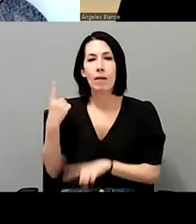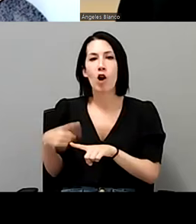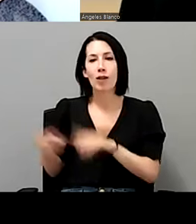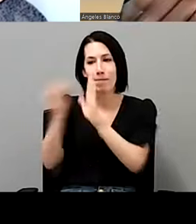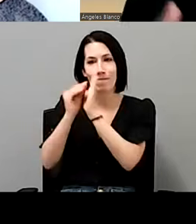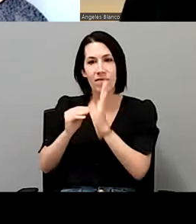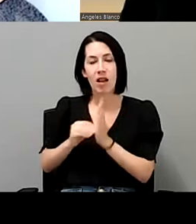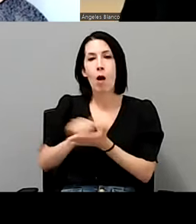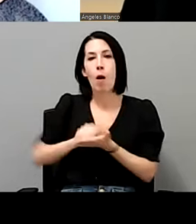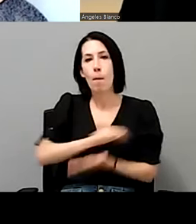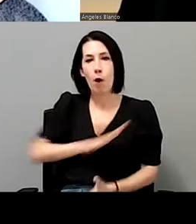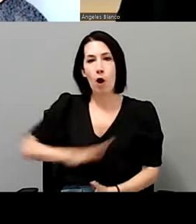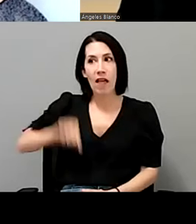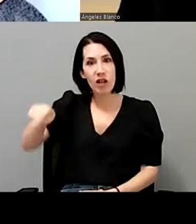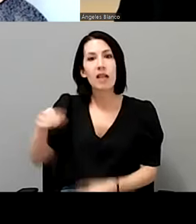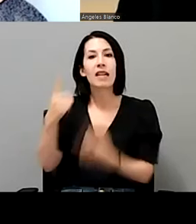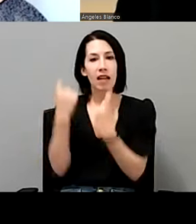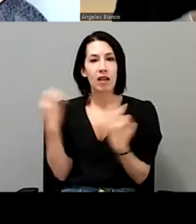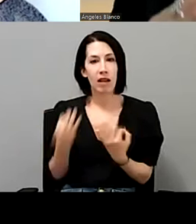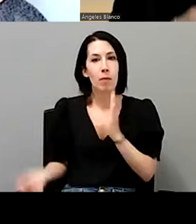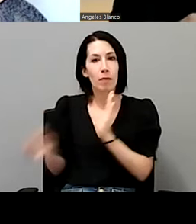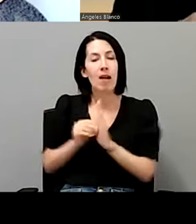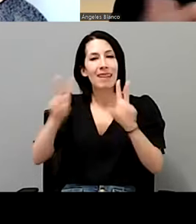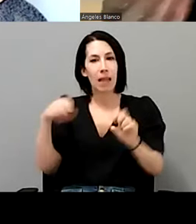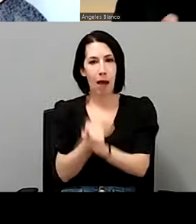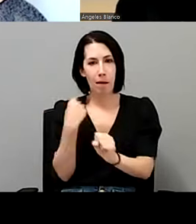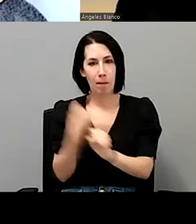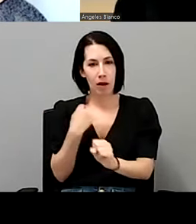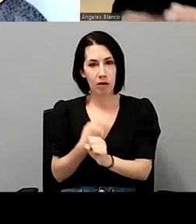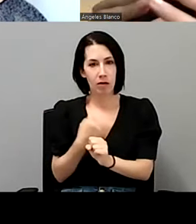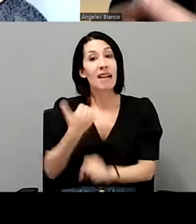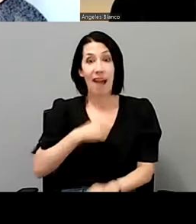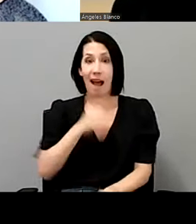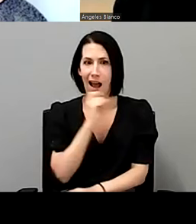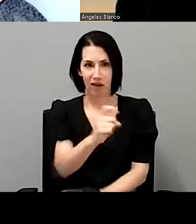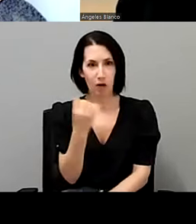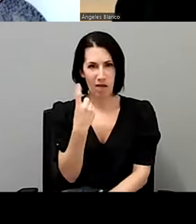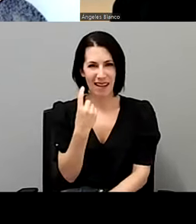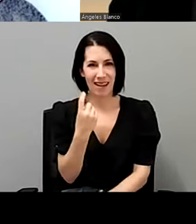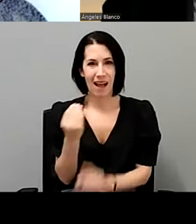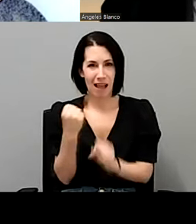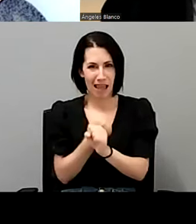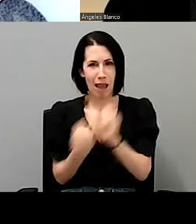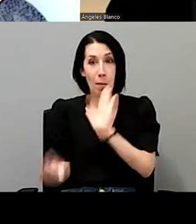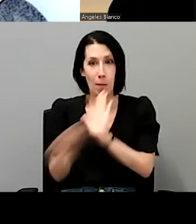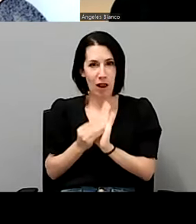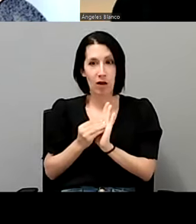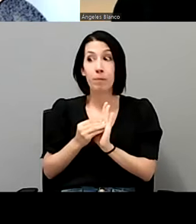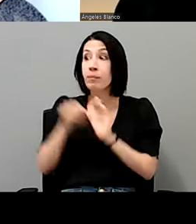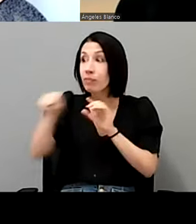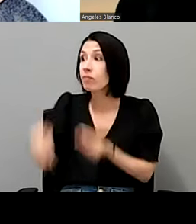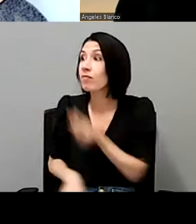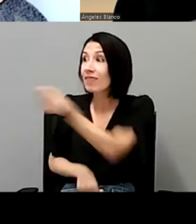borrador, donde necesitamos meter el tema del empleo, ¿vale? Ya lo digo. Y a partir de ahí se inicia la